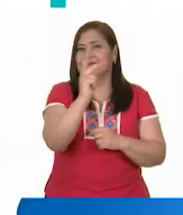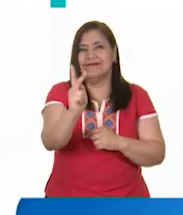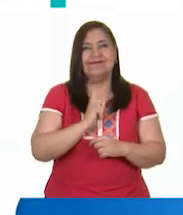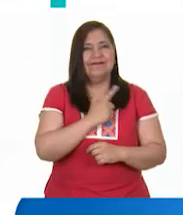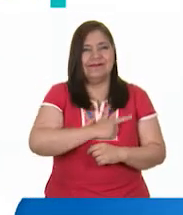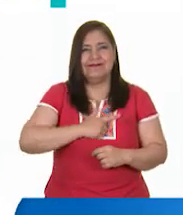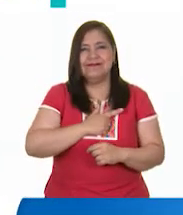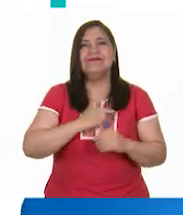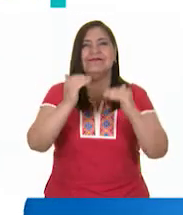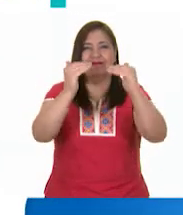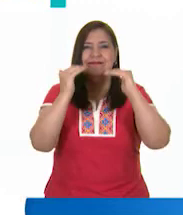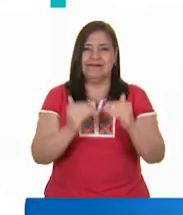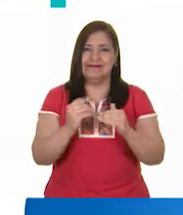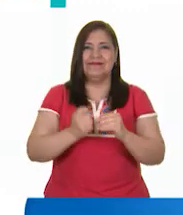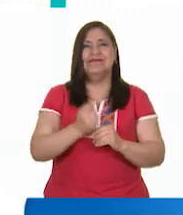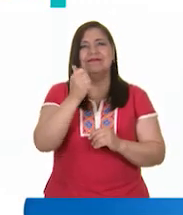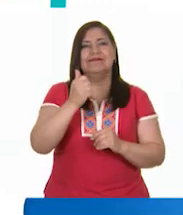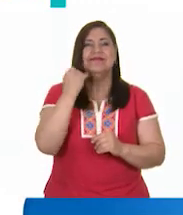Continuamos con lengua materna.